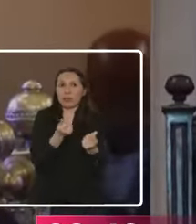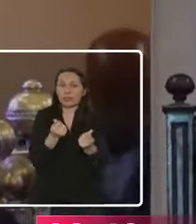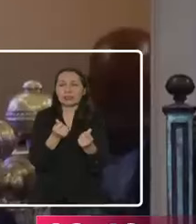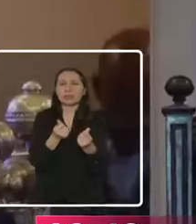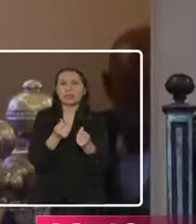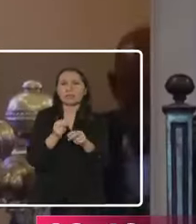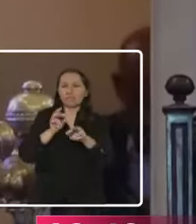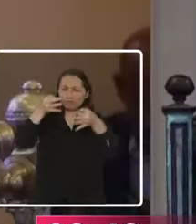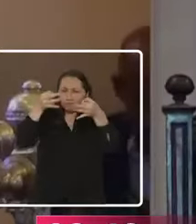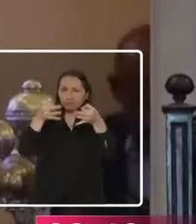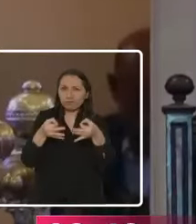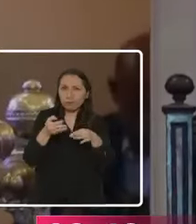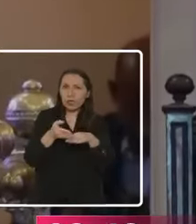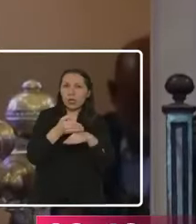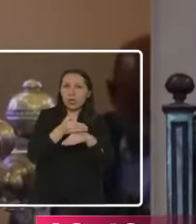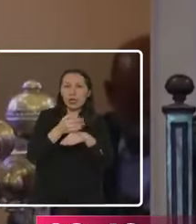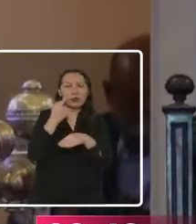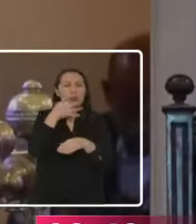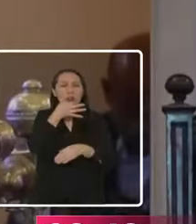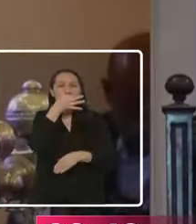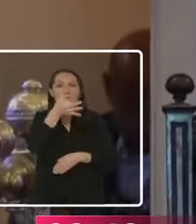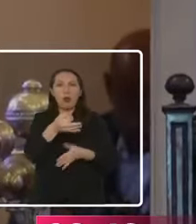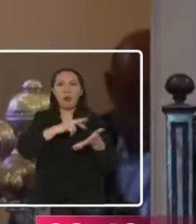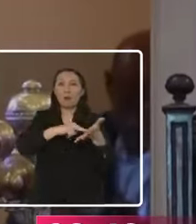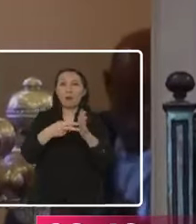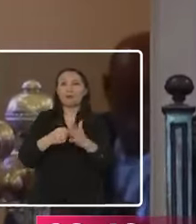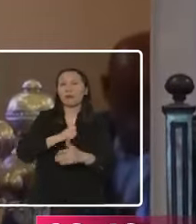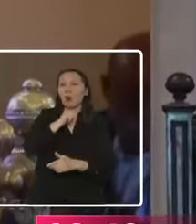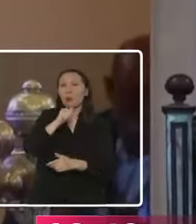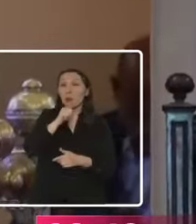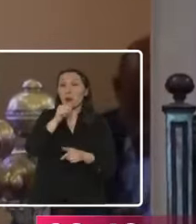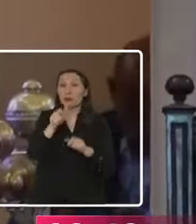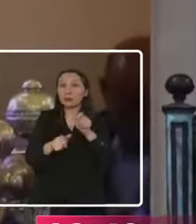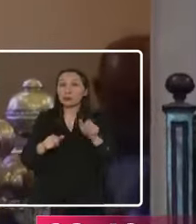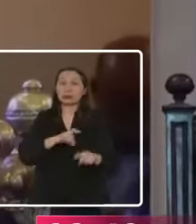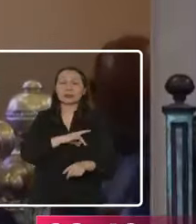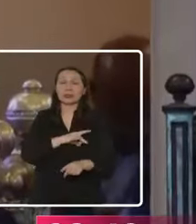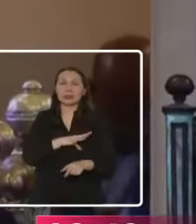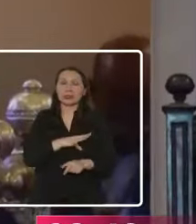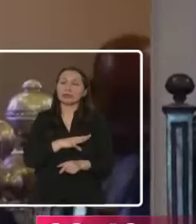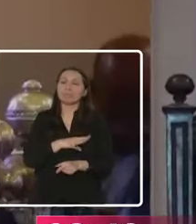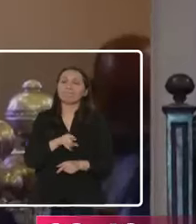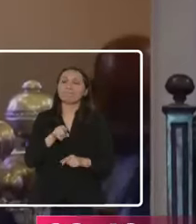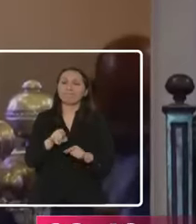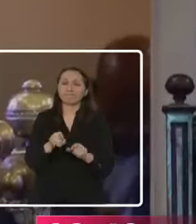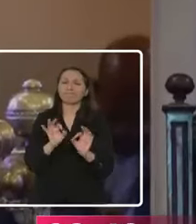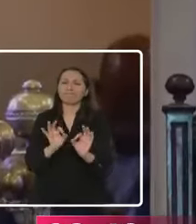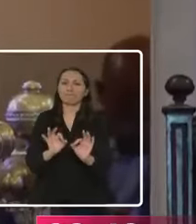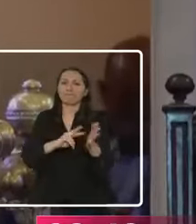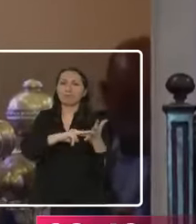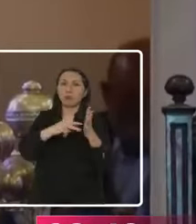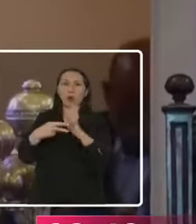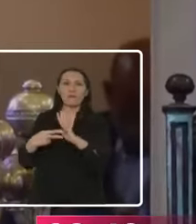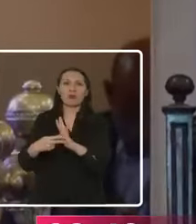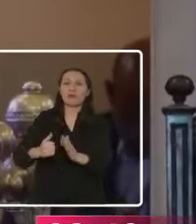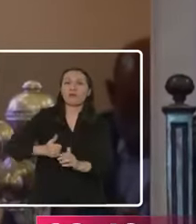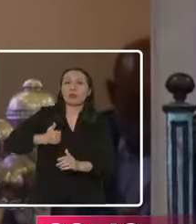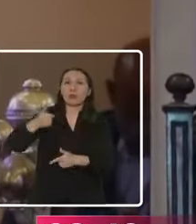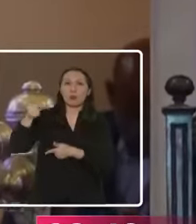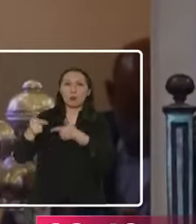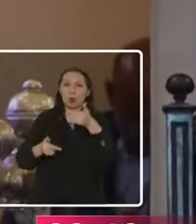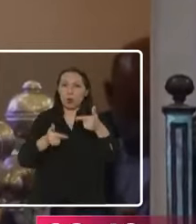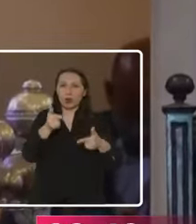afirmando premonitoriamente el problema de la pobreza en Chile es esencialmente un problema de